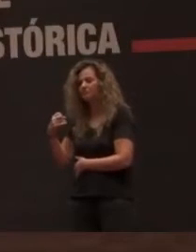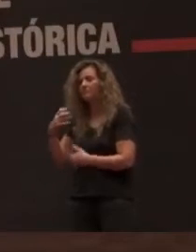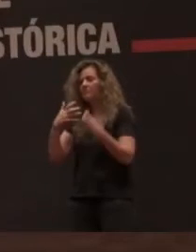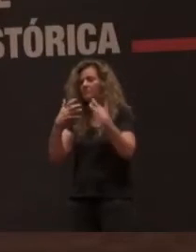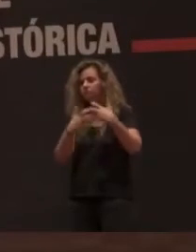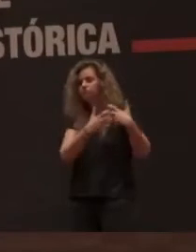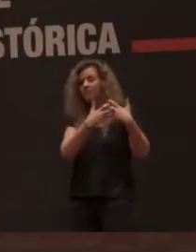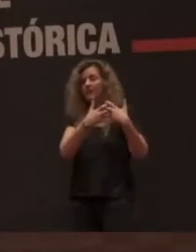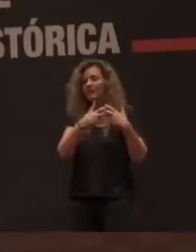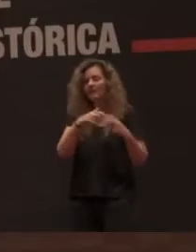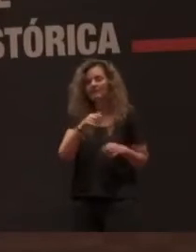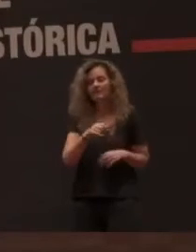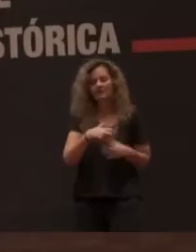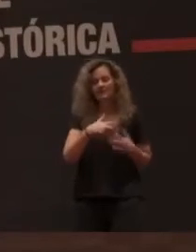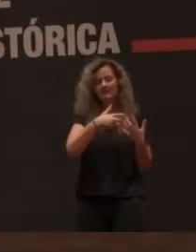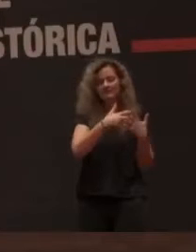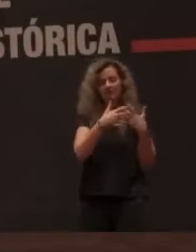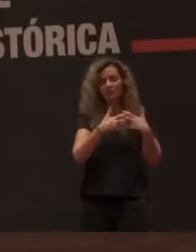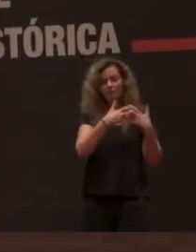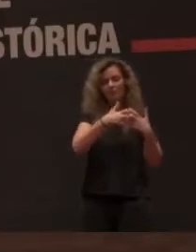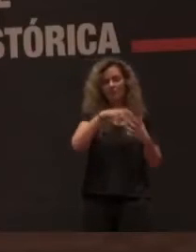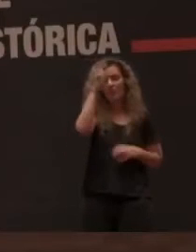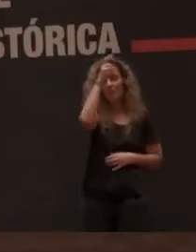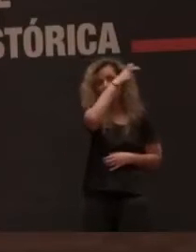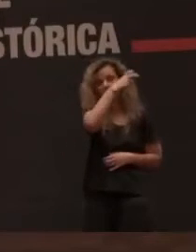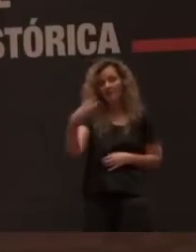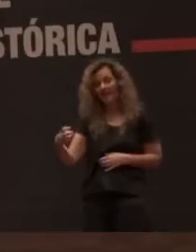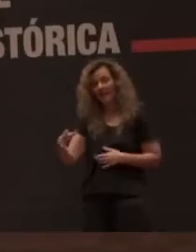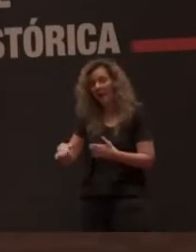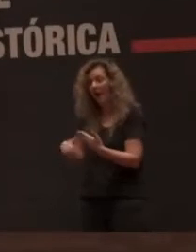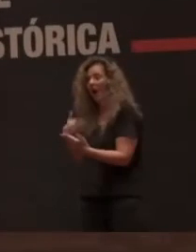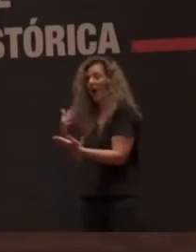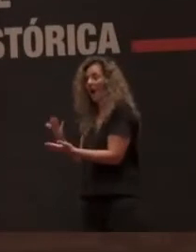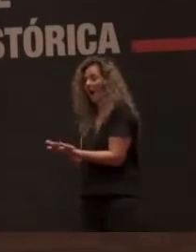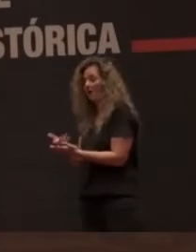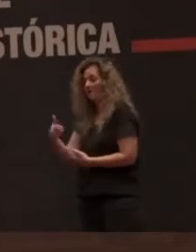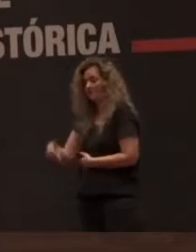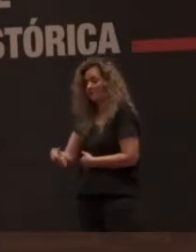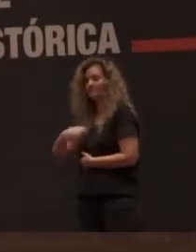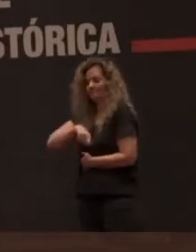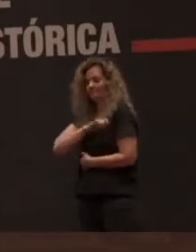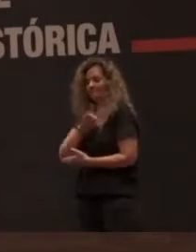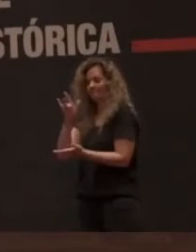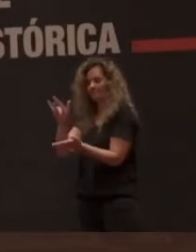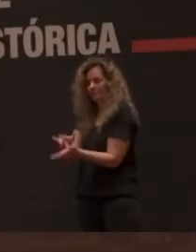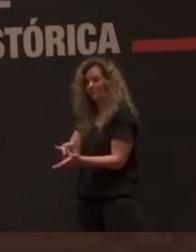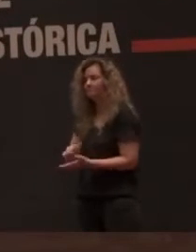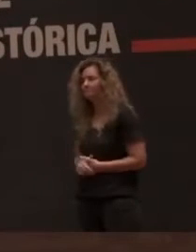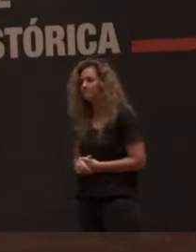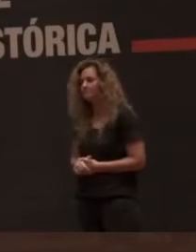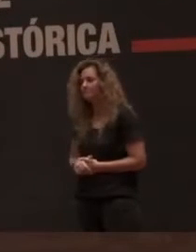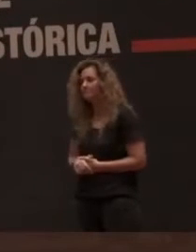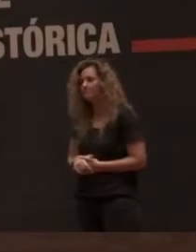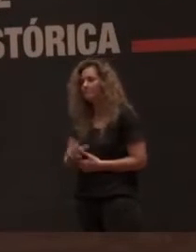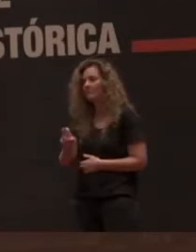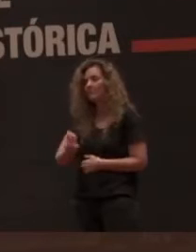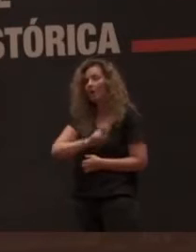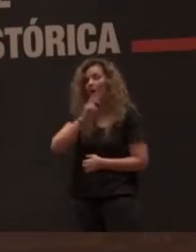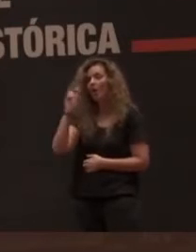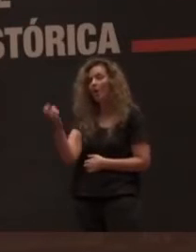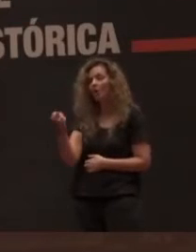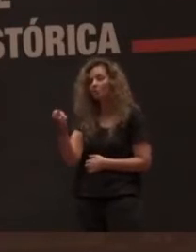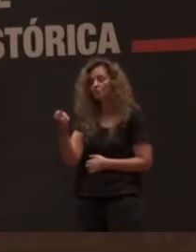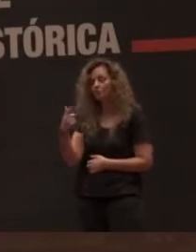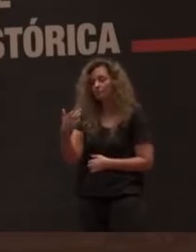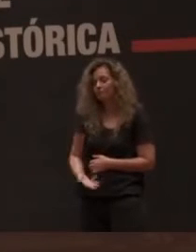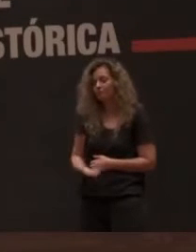Estados Unidos, un gran desafío, y también acabaron llegando pues, a España. Y otro de los elementos centrales de